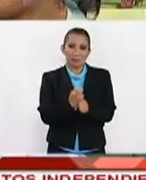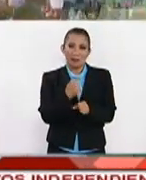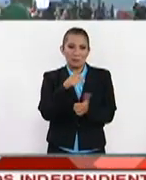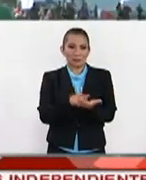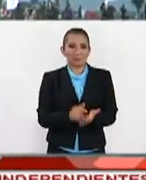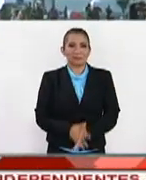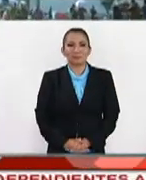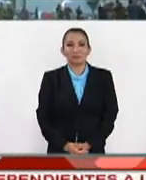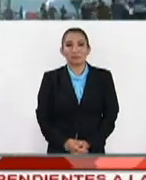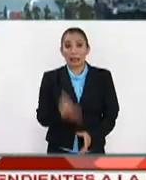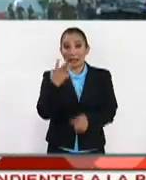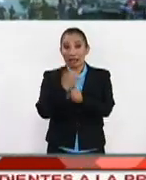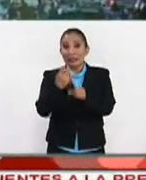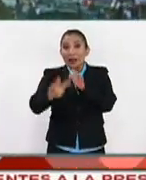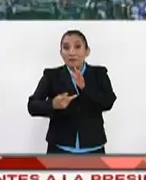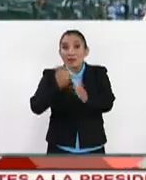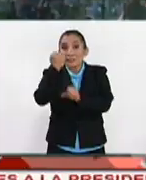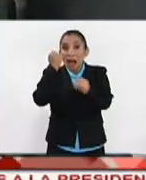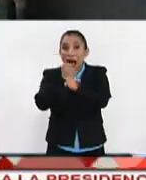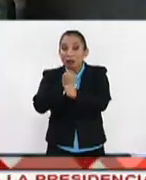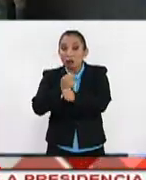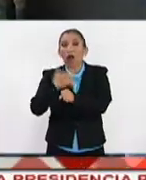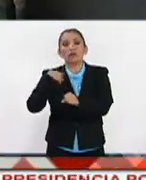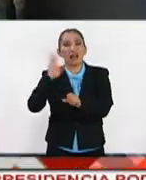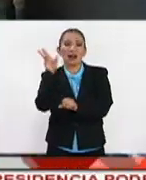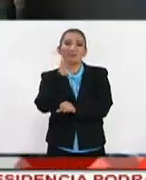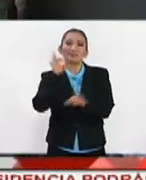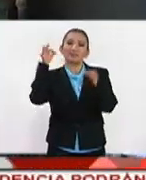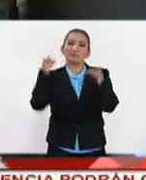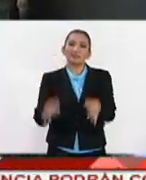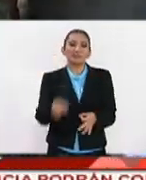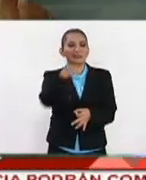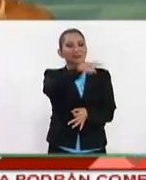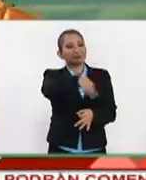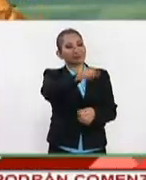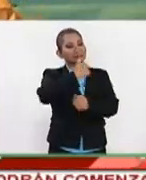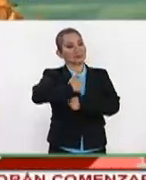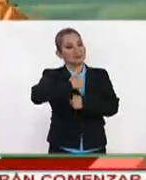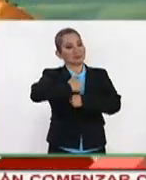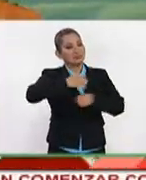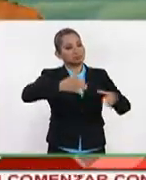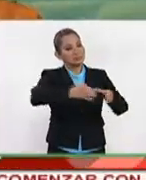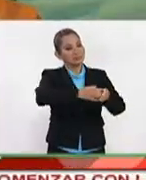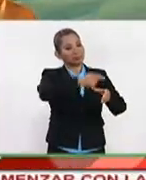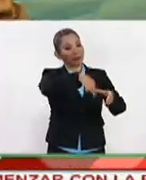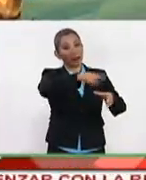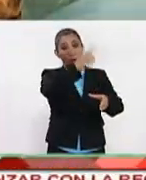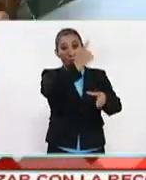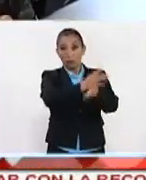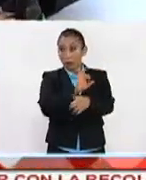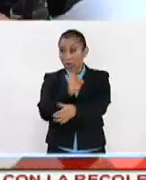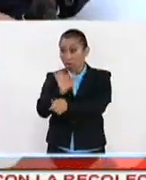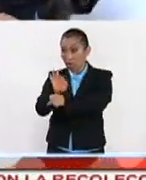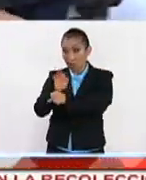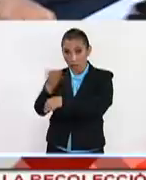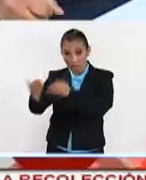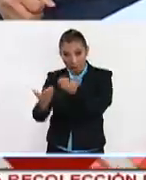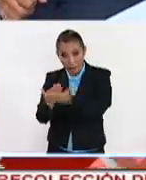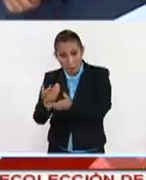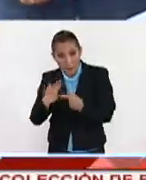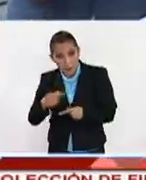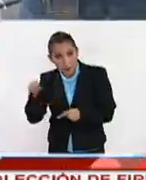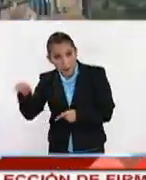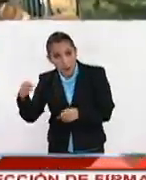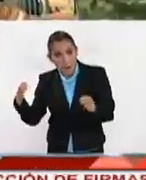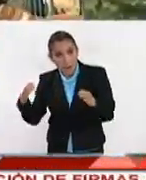lugar. Por 5º año consecutivo, quedó demostrado que nuestras Fuerzas Armadas no solo están para servir a la población